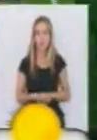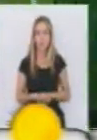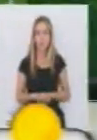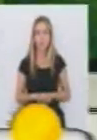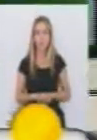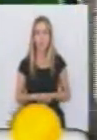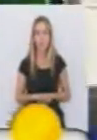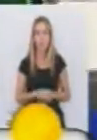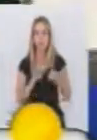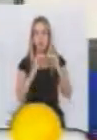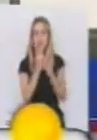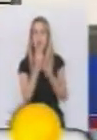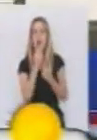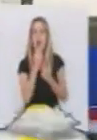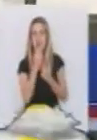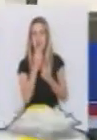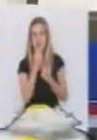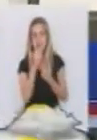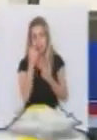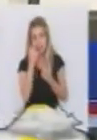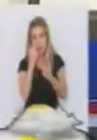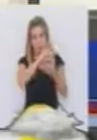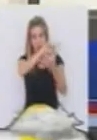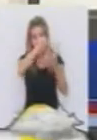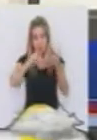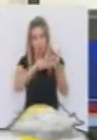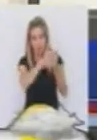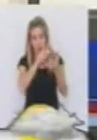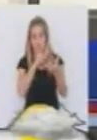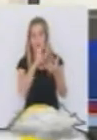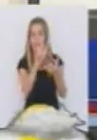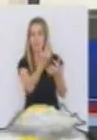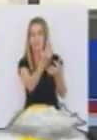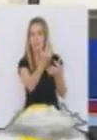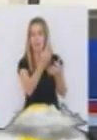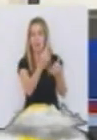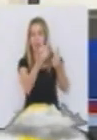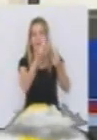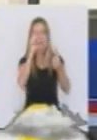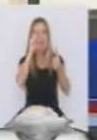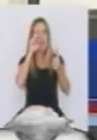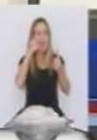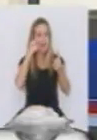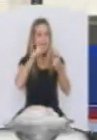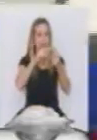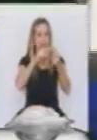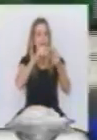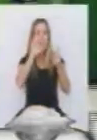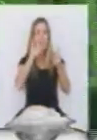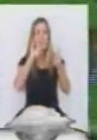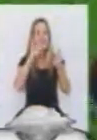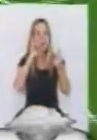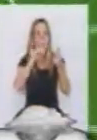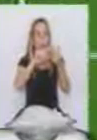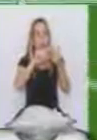que Bernie, Domínguez, Bossio e Insaurralde, estos 4, ¿se ve?